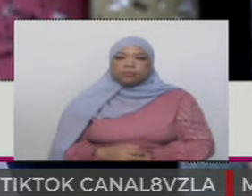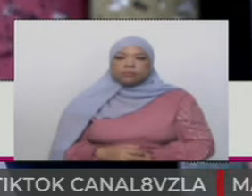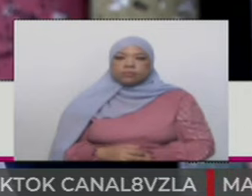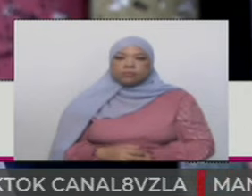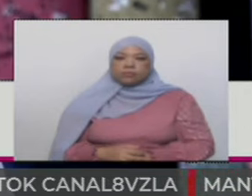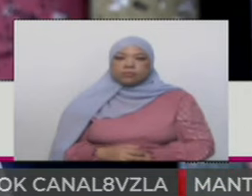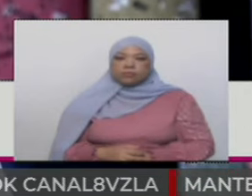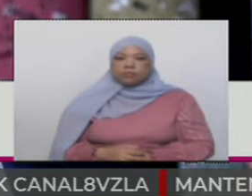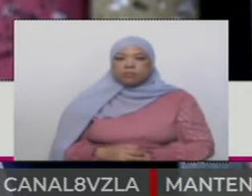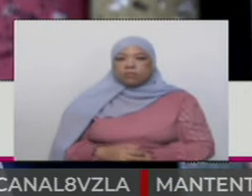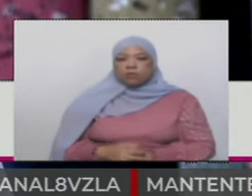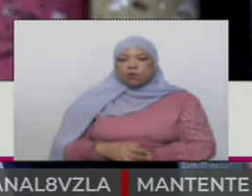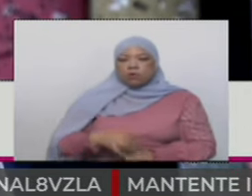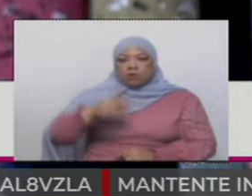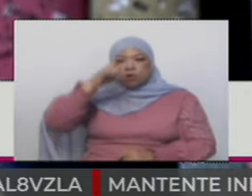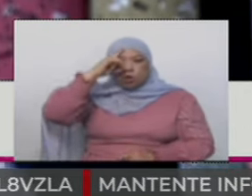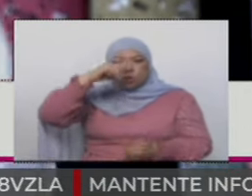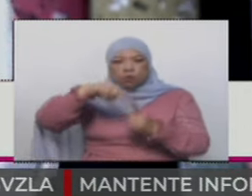dejar camino